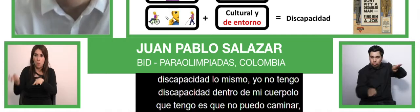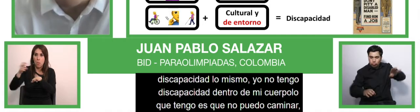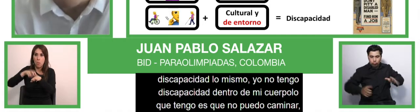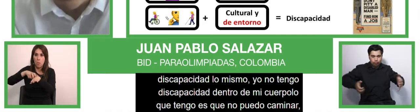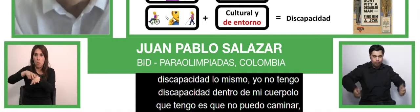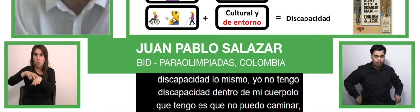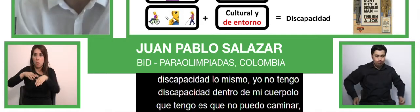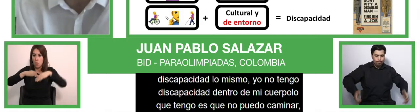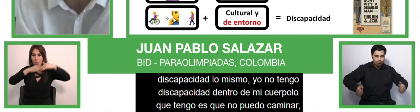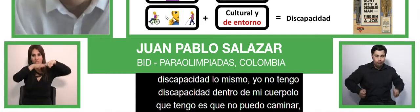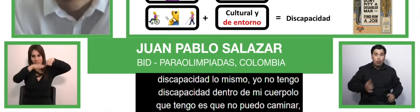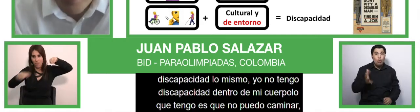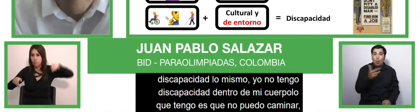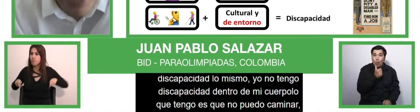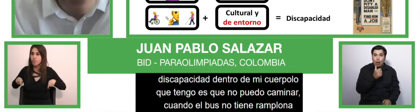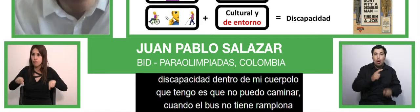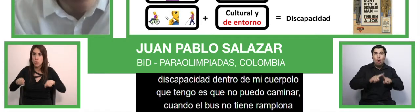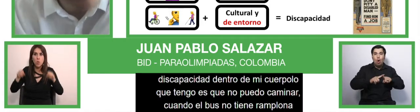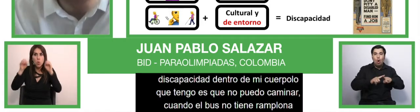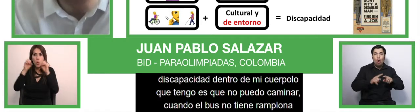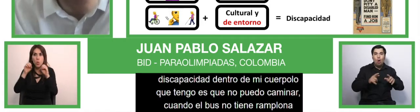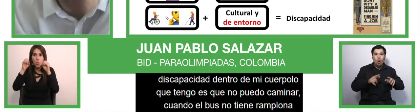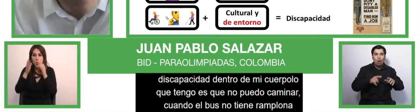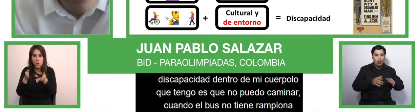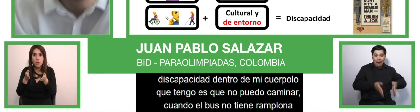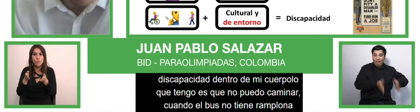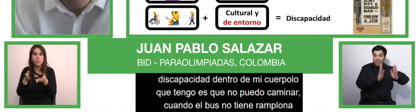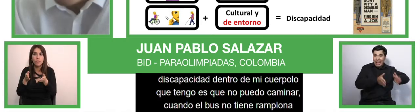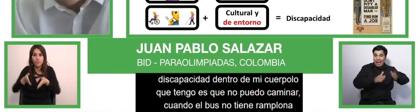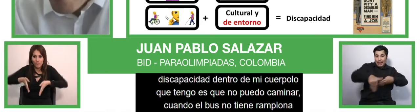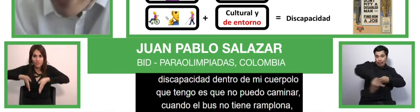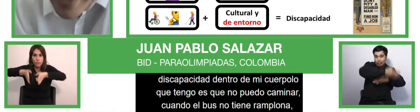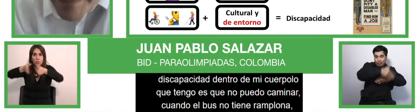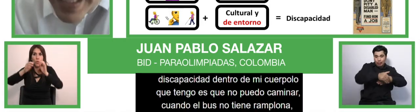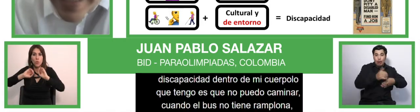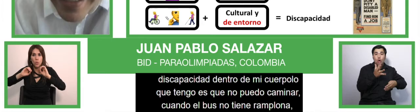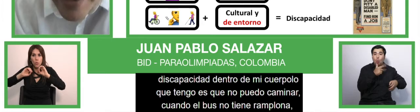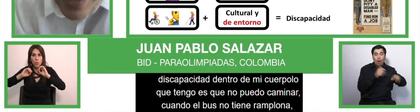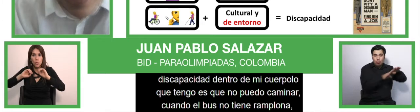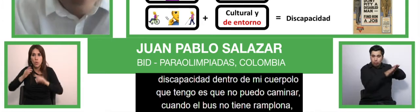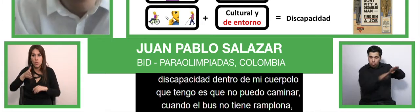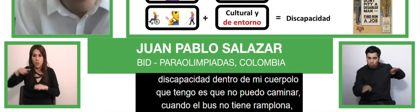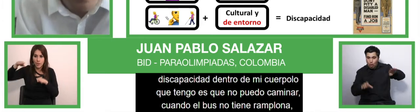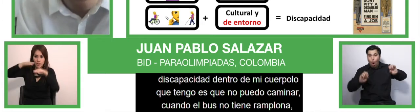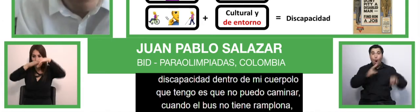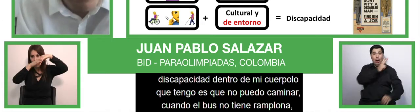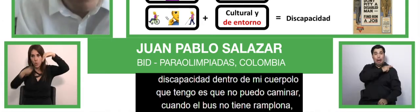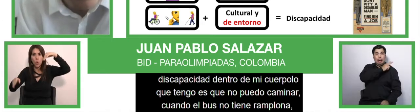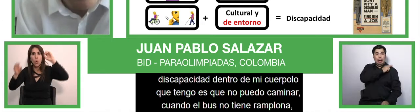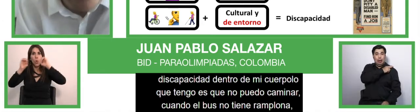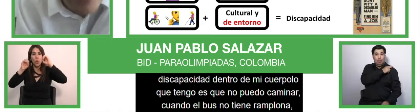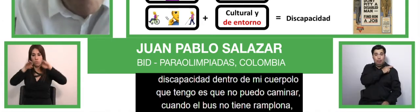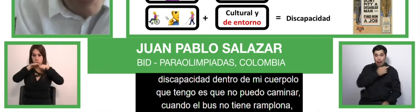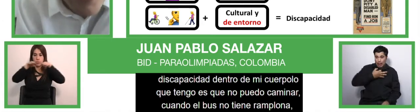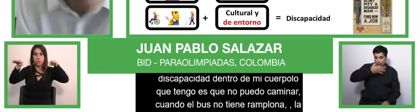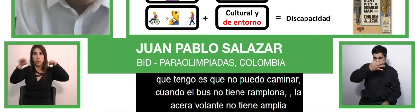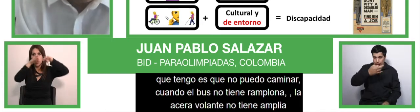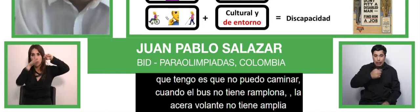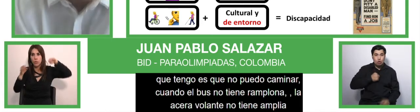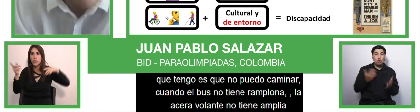la acera o el andén o la vereda que no tiene rampa, o el jefe que piensa que yo necesito los pies para contestar un